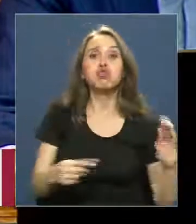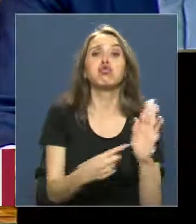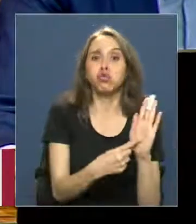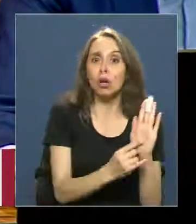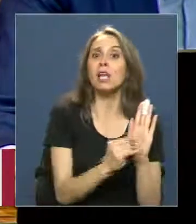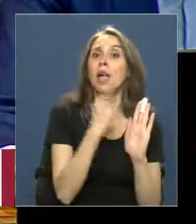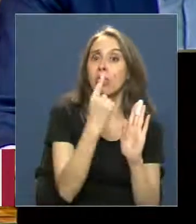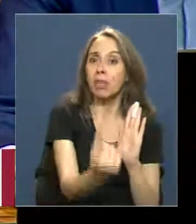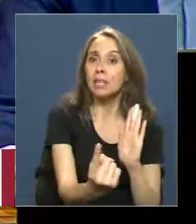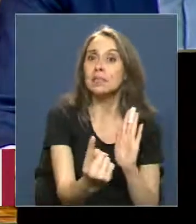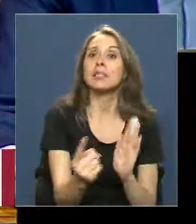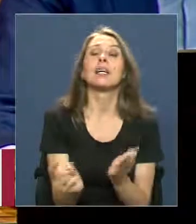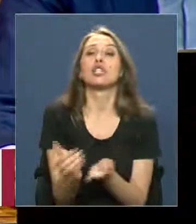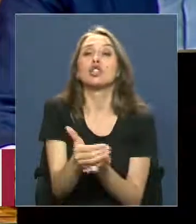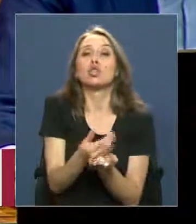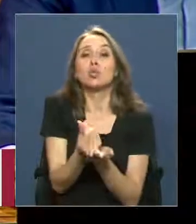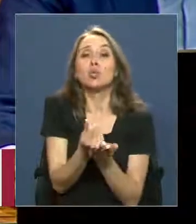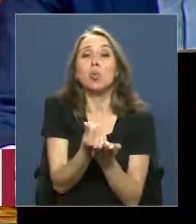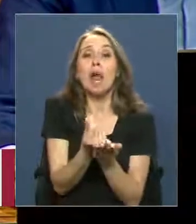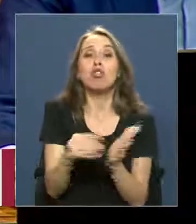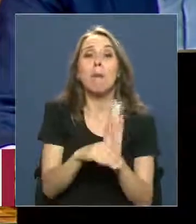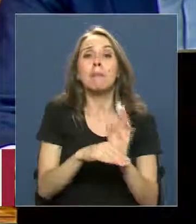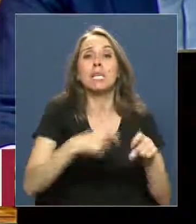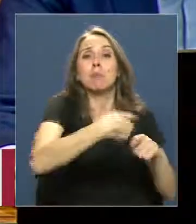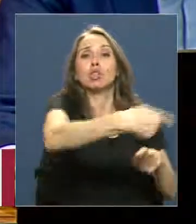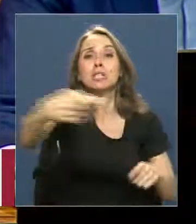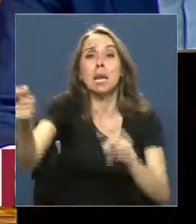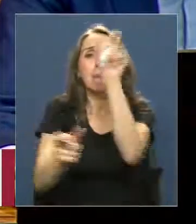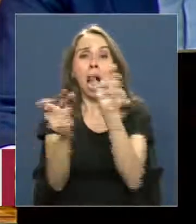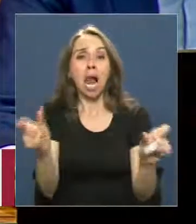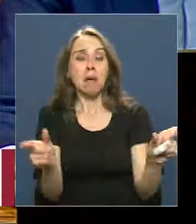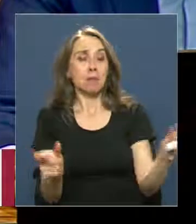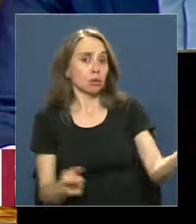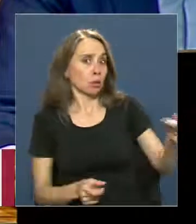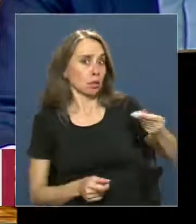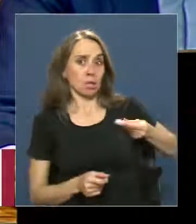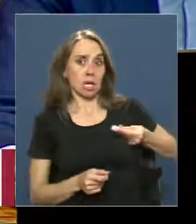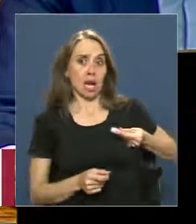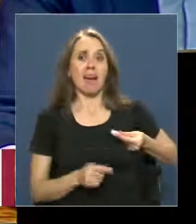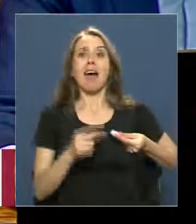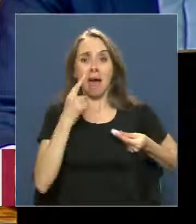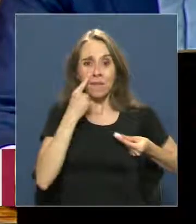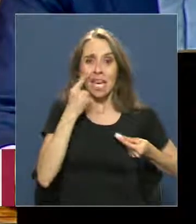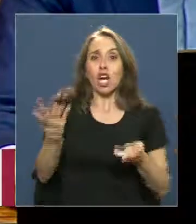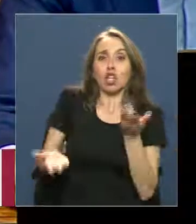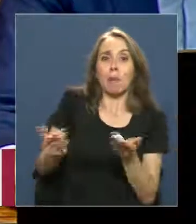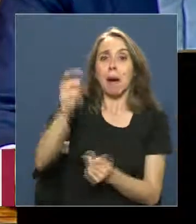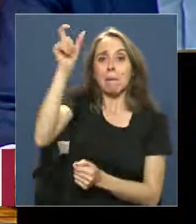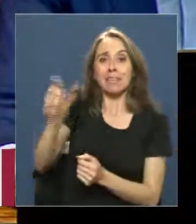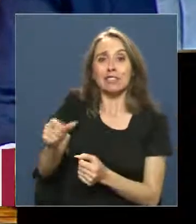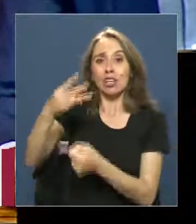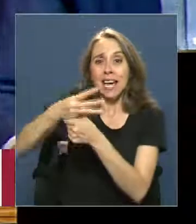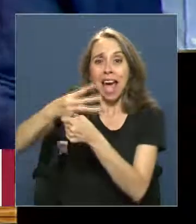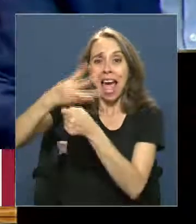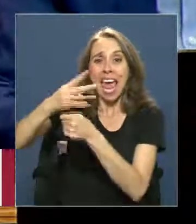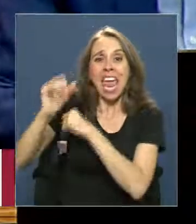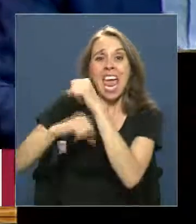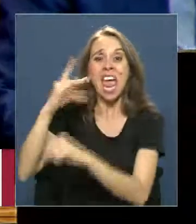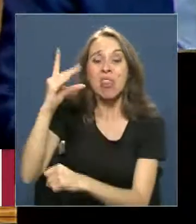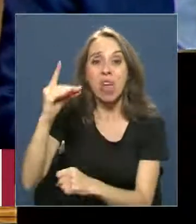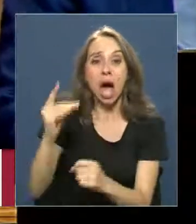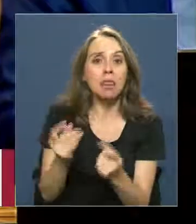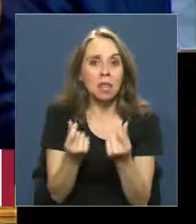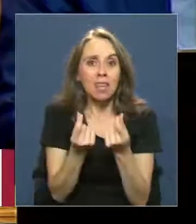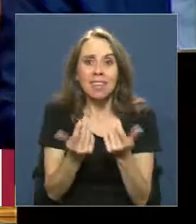tienen que ver básicamente con los sueldos mínimos. Y si esto lo extrapolamos a los adultos mayores, la verdad es que es un estado de necesidad económica que